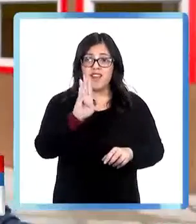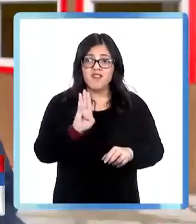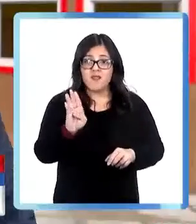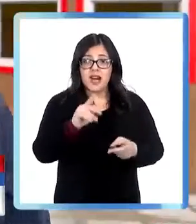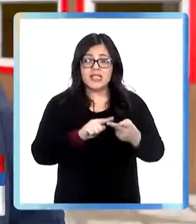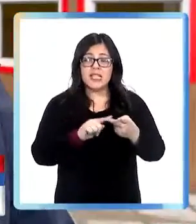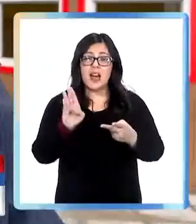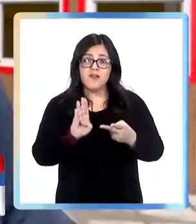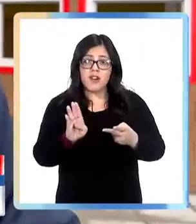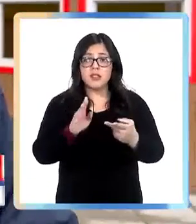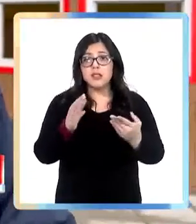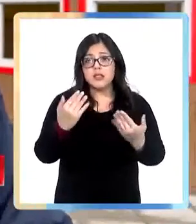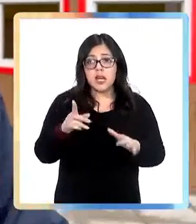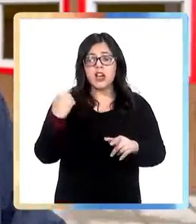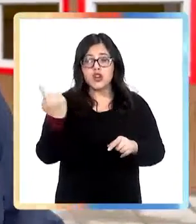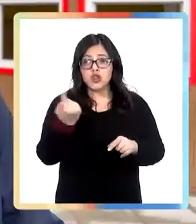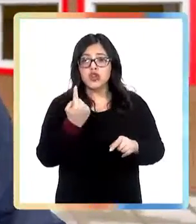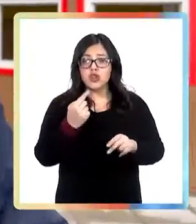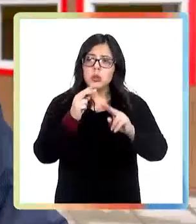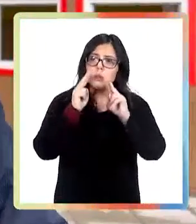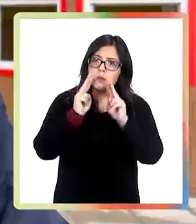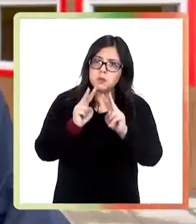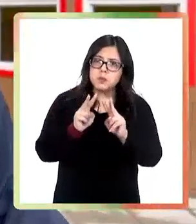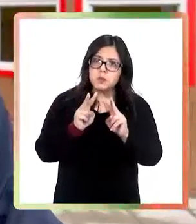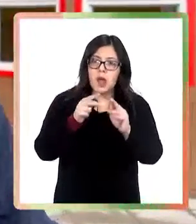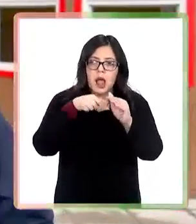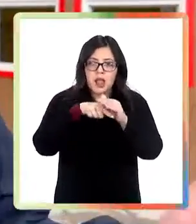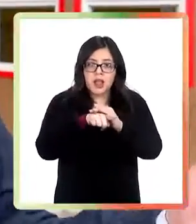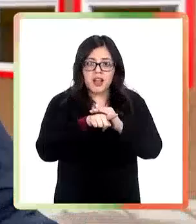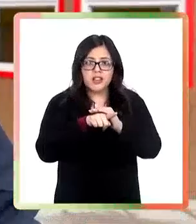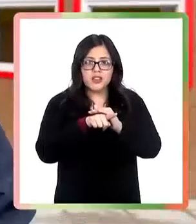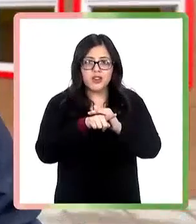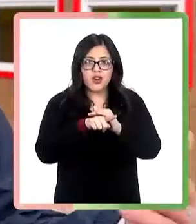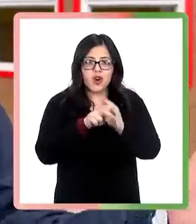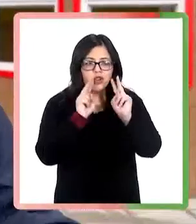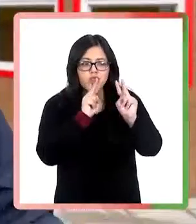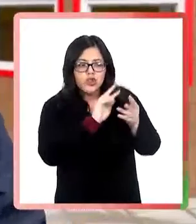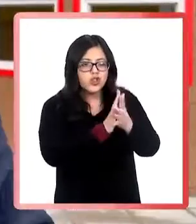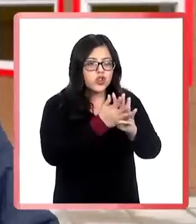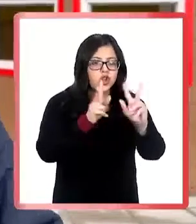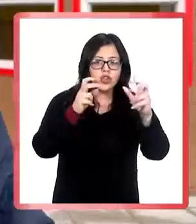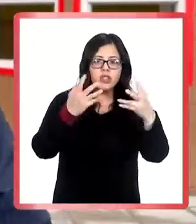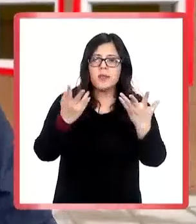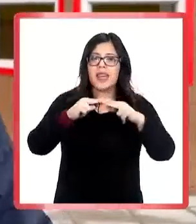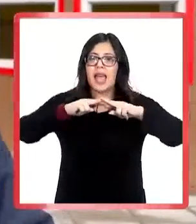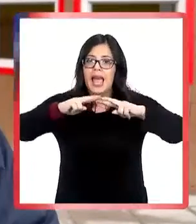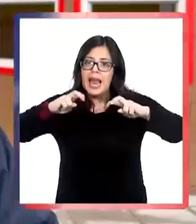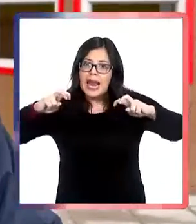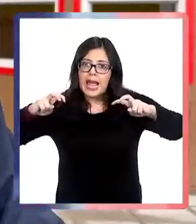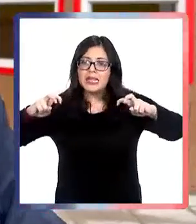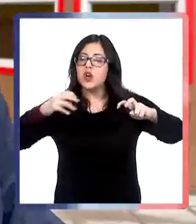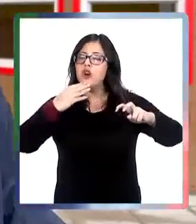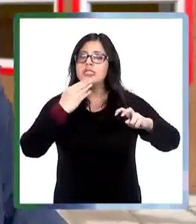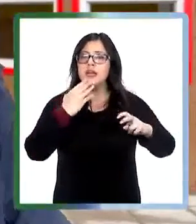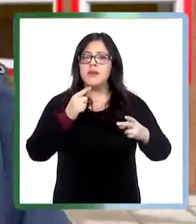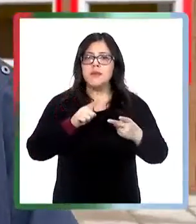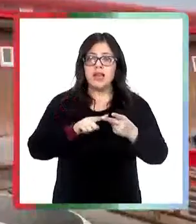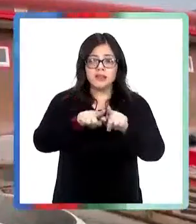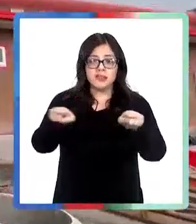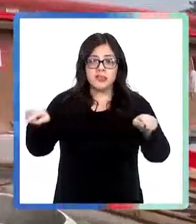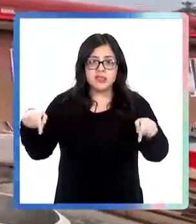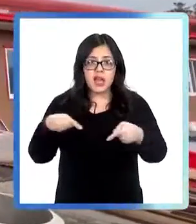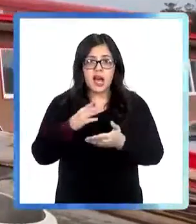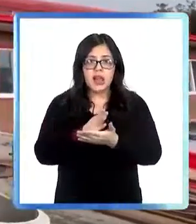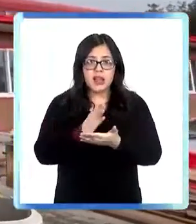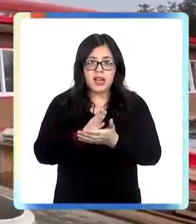bueno, estuvimos ya apreciando por dentro de todas las instalaciones eléctricas, también de la habilitación de las salas